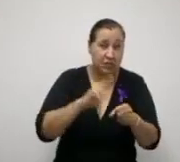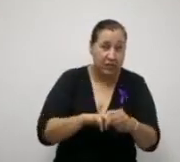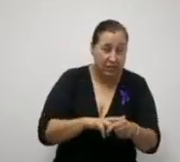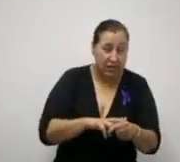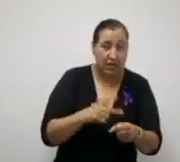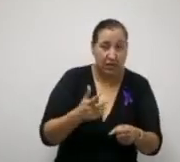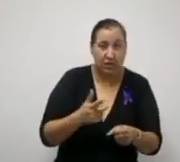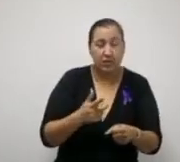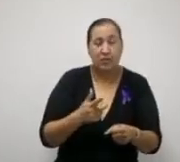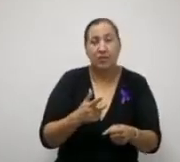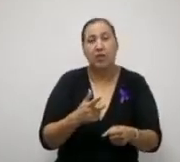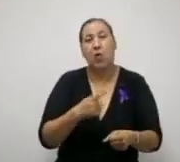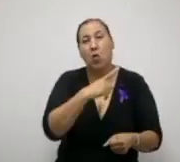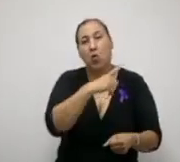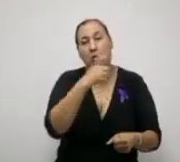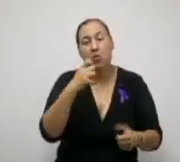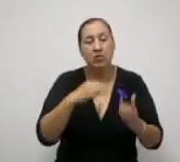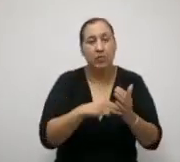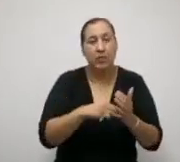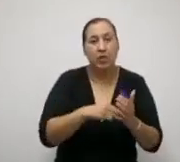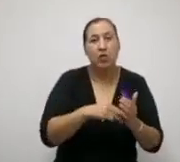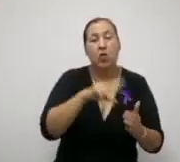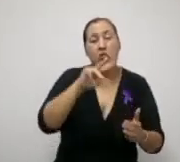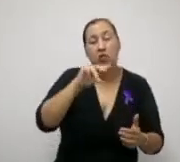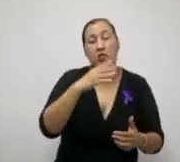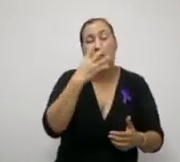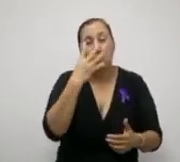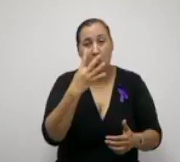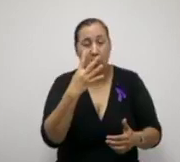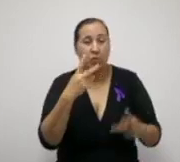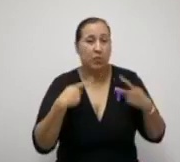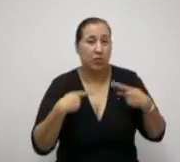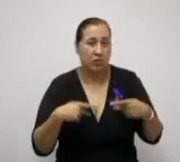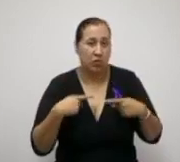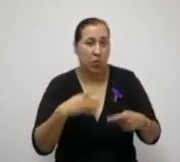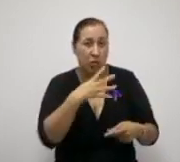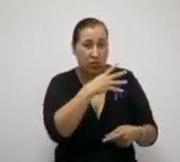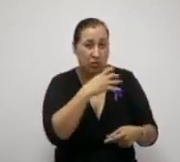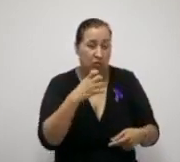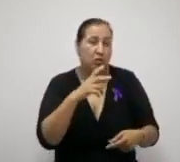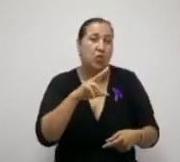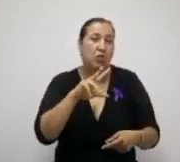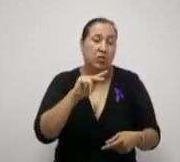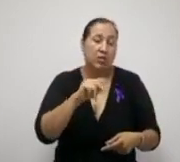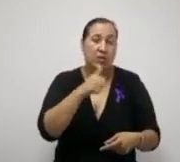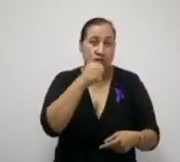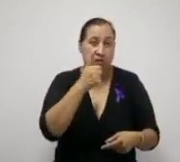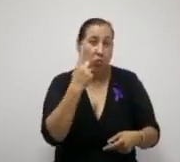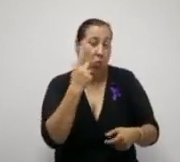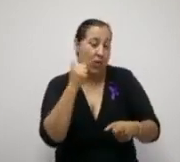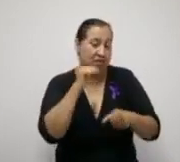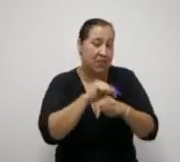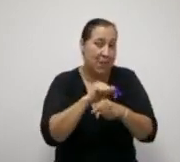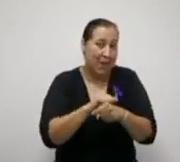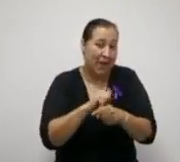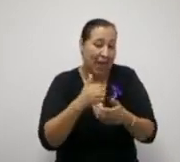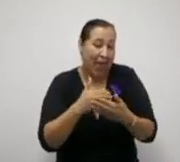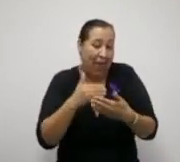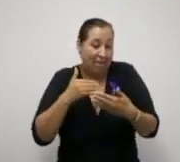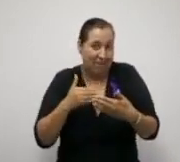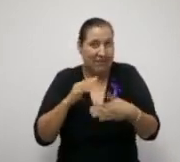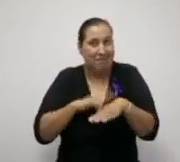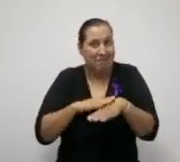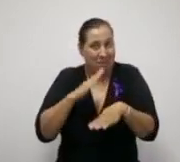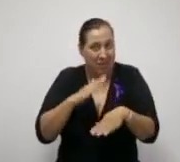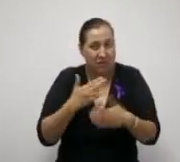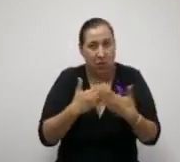sector a 11.084 casos probables, 486 más que la semana anterior, y se han